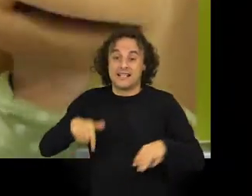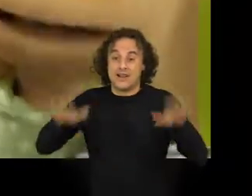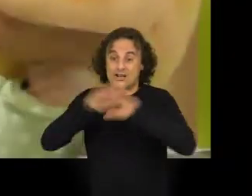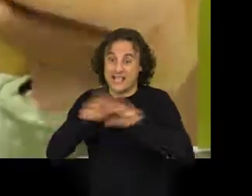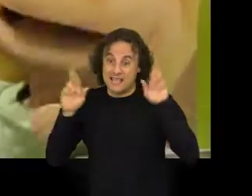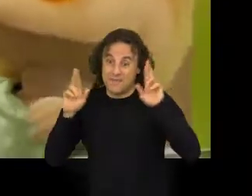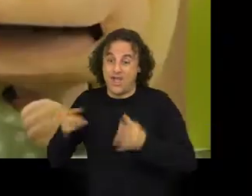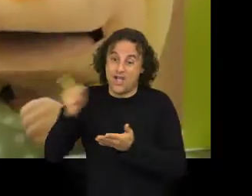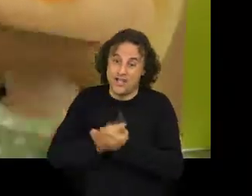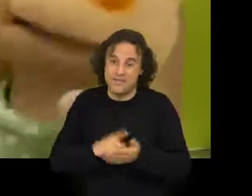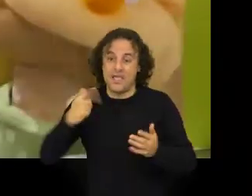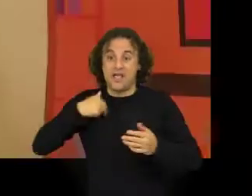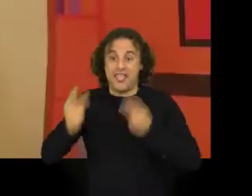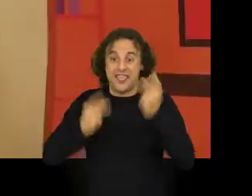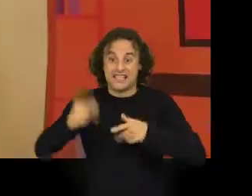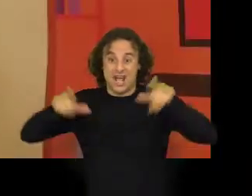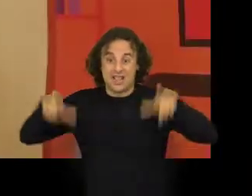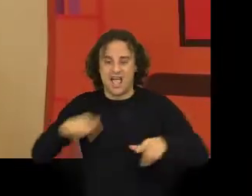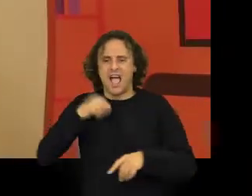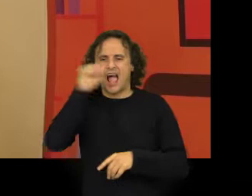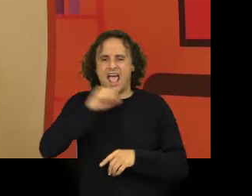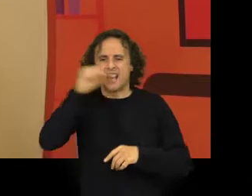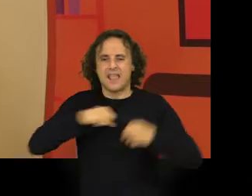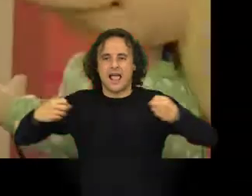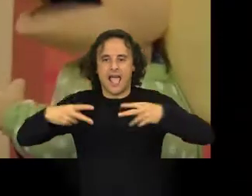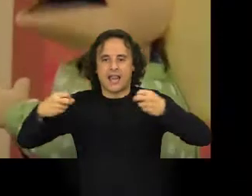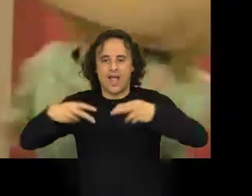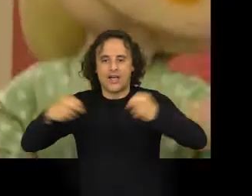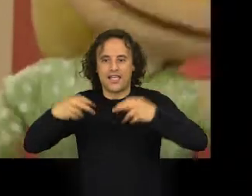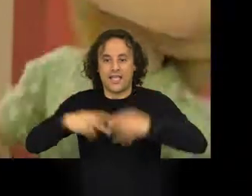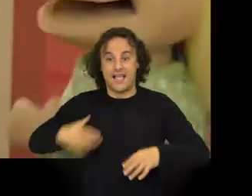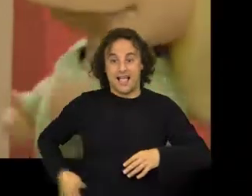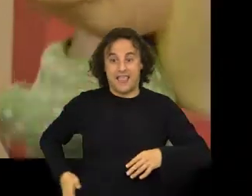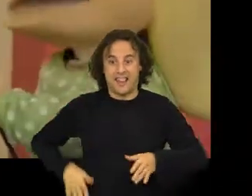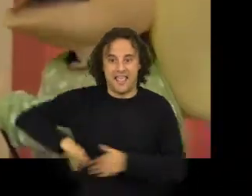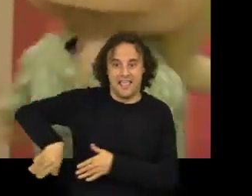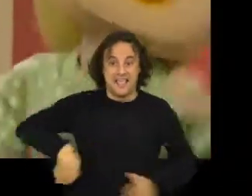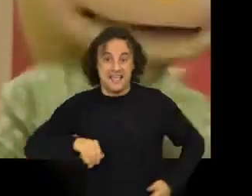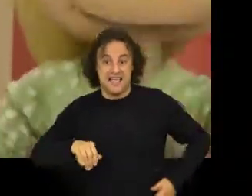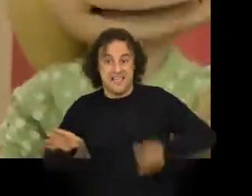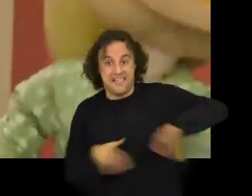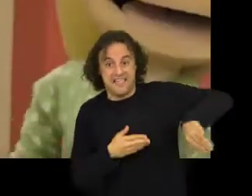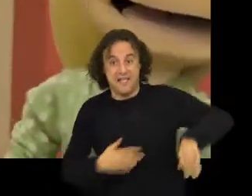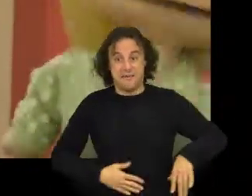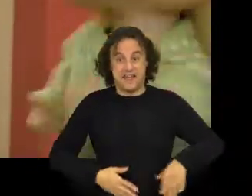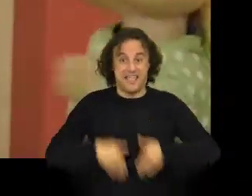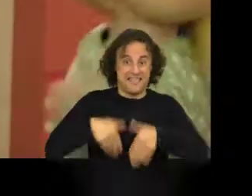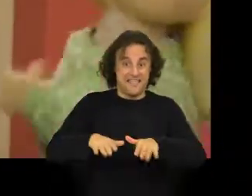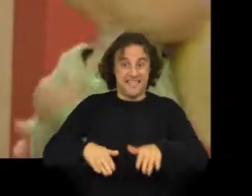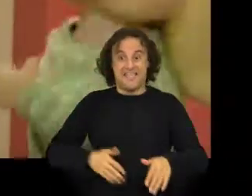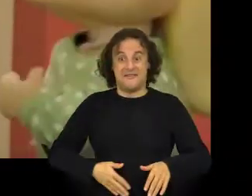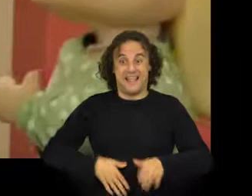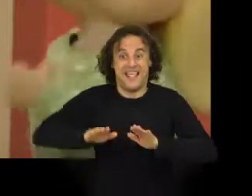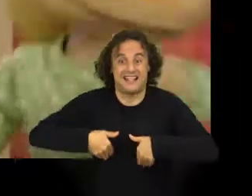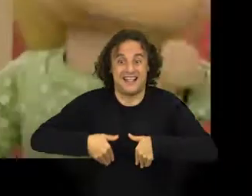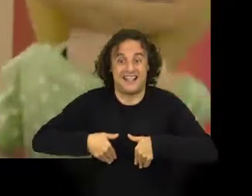esta noite volvo a soñar o mesmo. Estaba nunha discoteca cantando no karaoke. A cadeira contra a esquerda, a cadeira contra a dereita, a